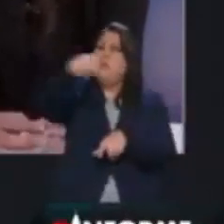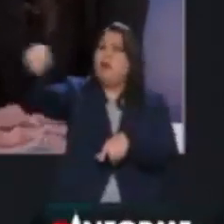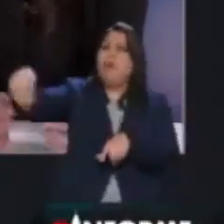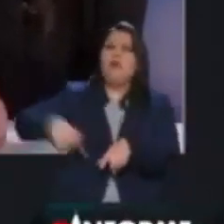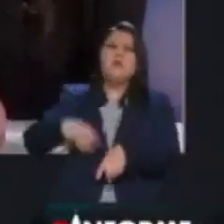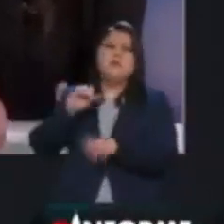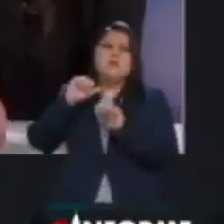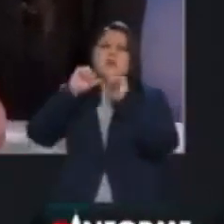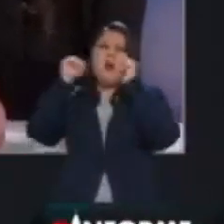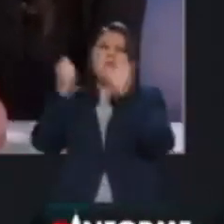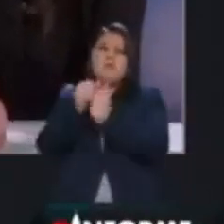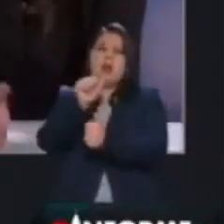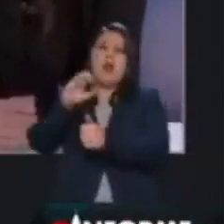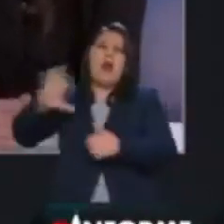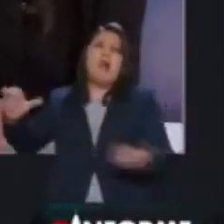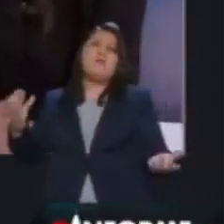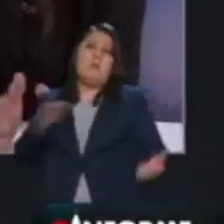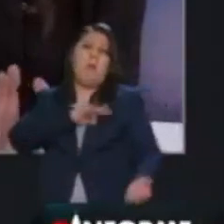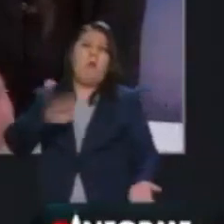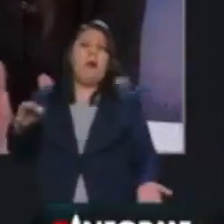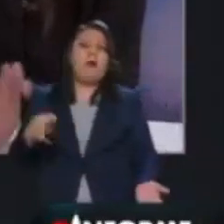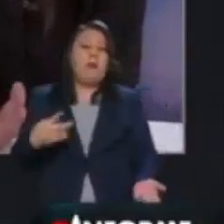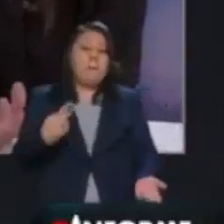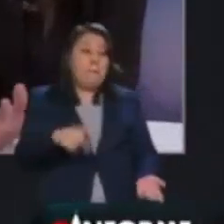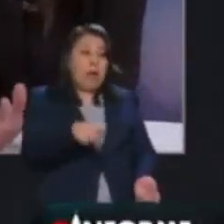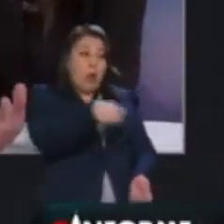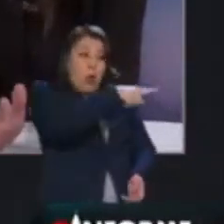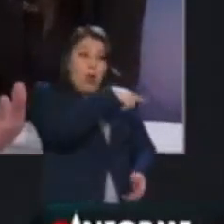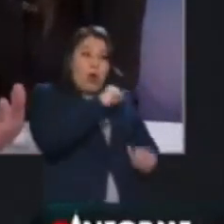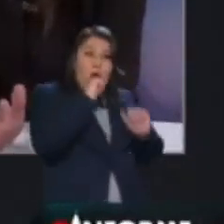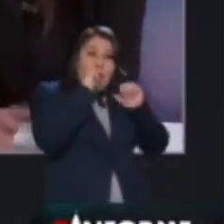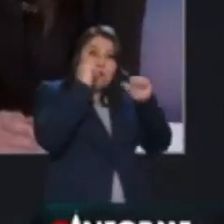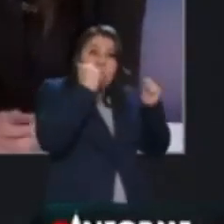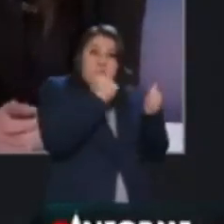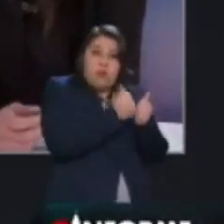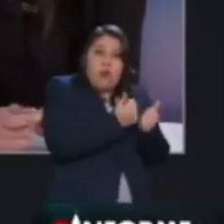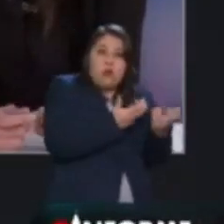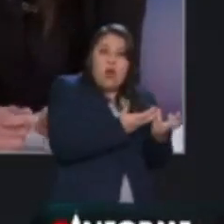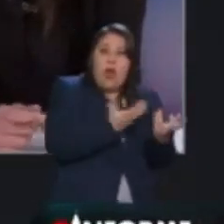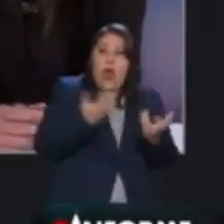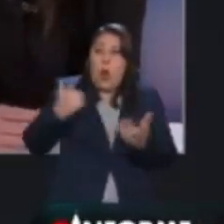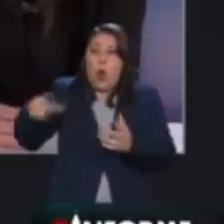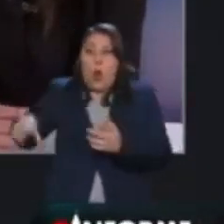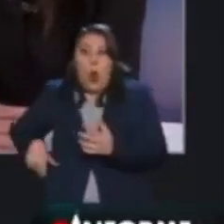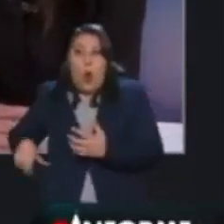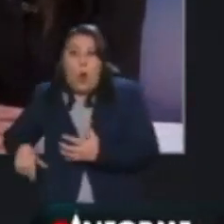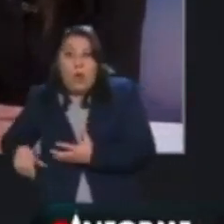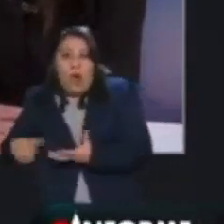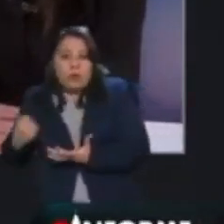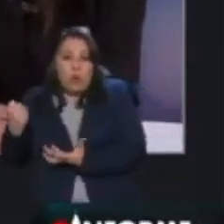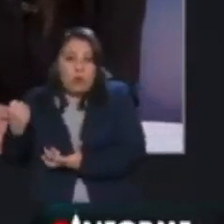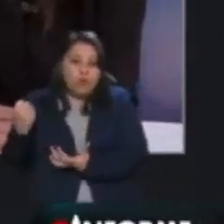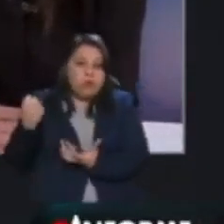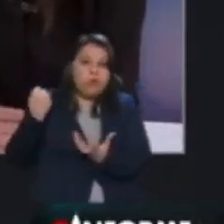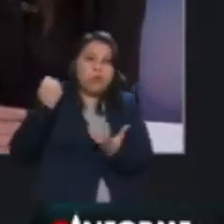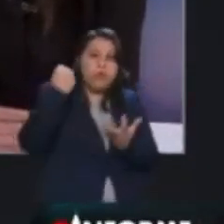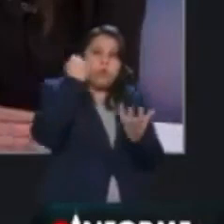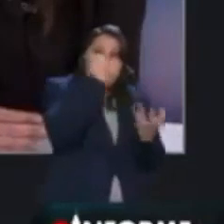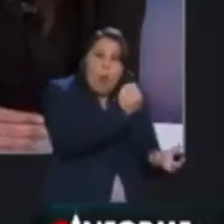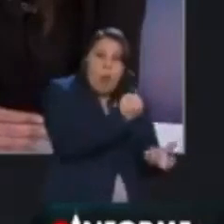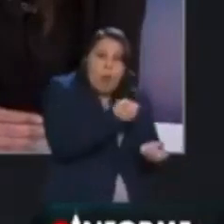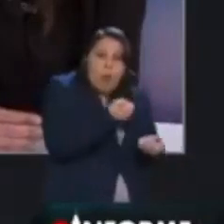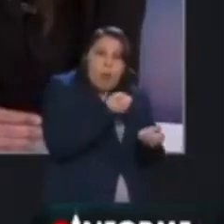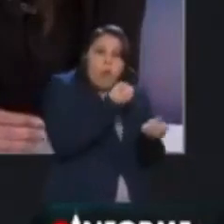no? Sí, no se comportaba como parte del gobierno, aunque era financiado por el gobierno. Aunque era financiado, y además con obligación legal de darle